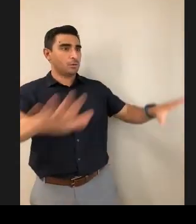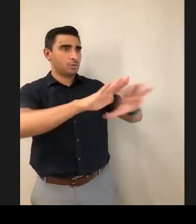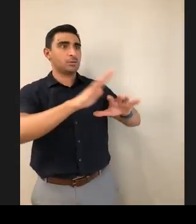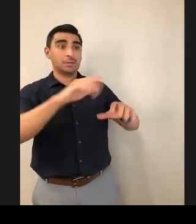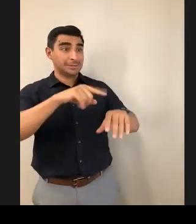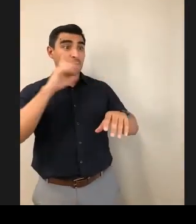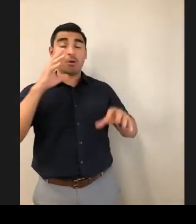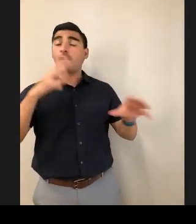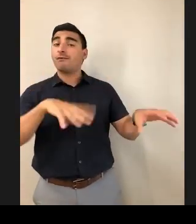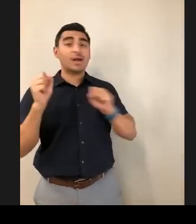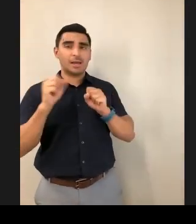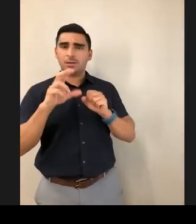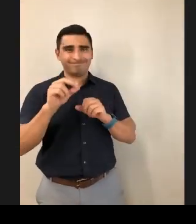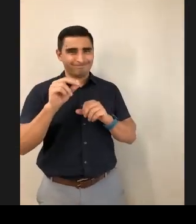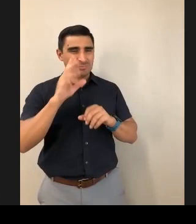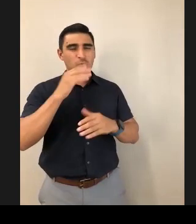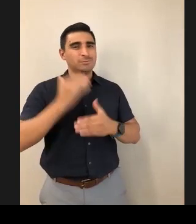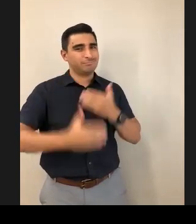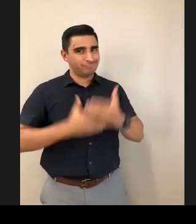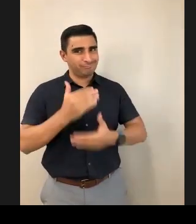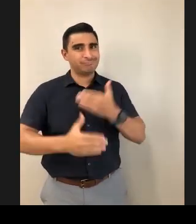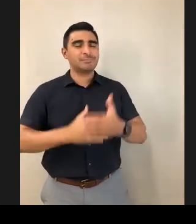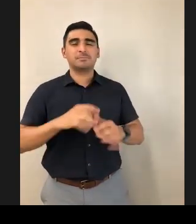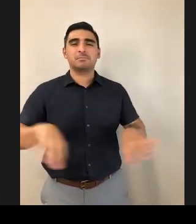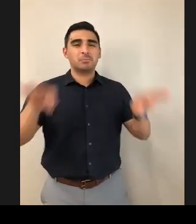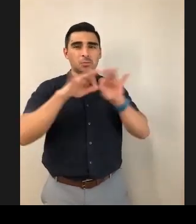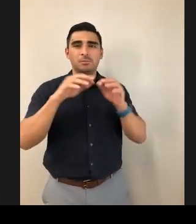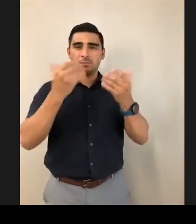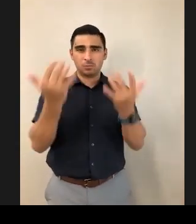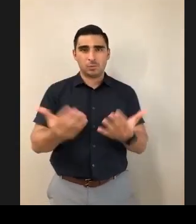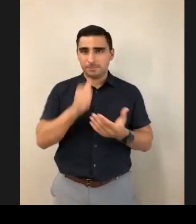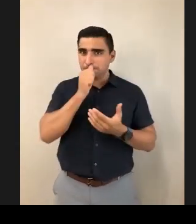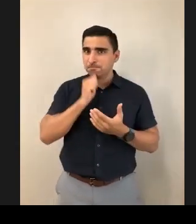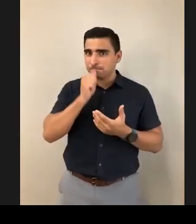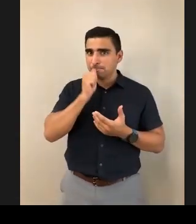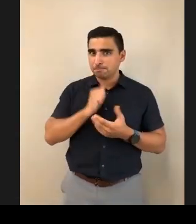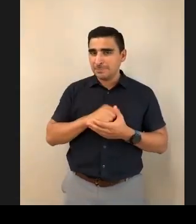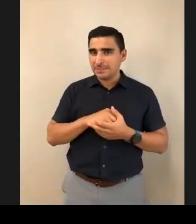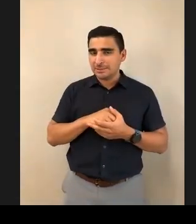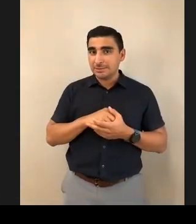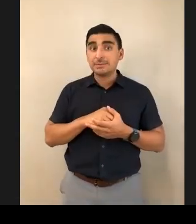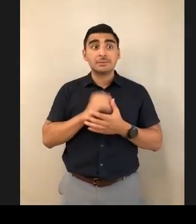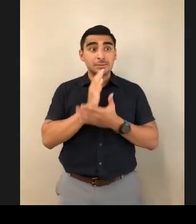el tiempo. Tenemos que ser pacientes y